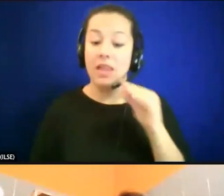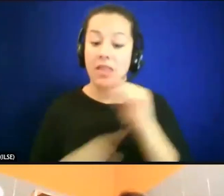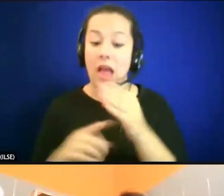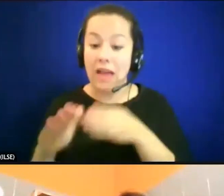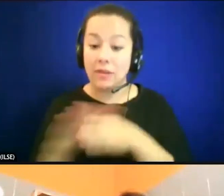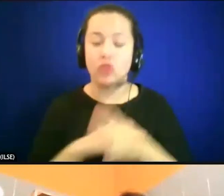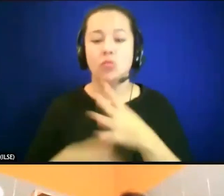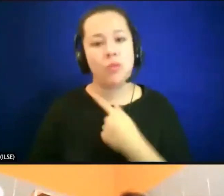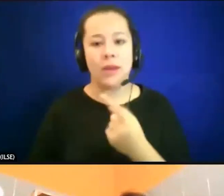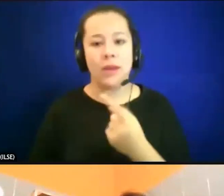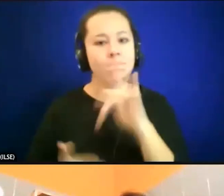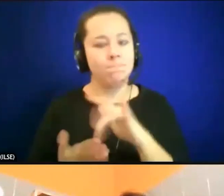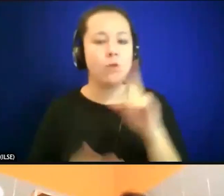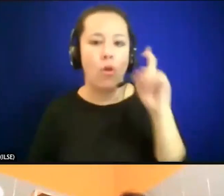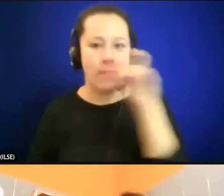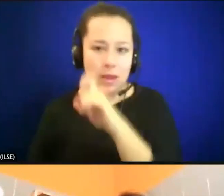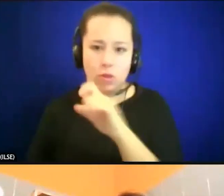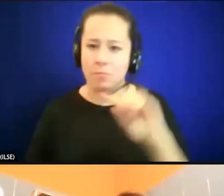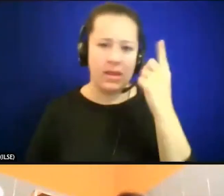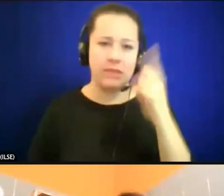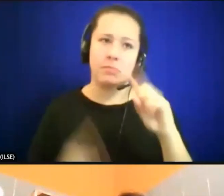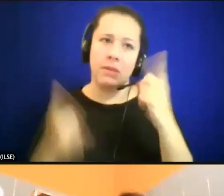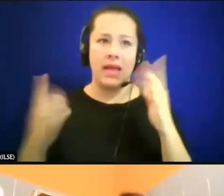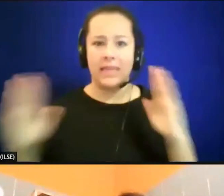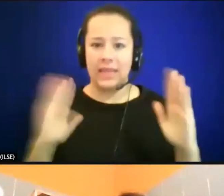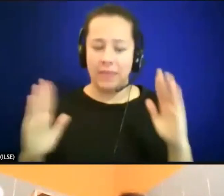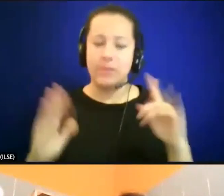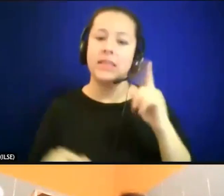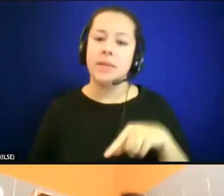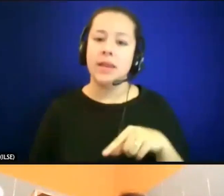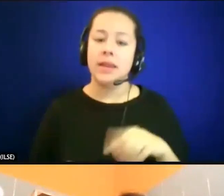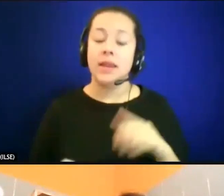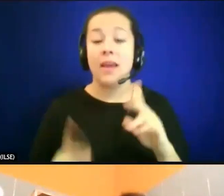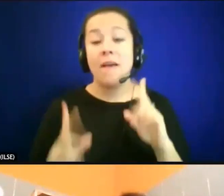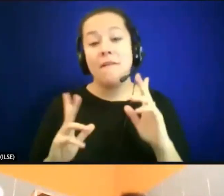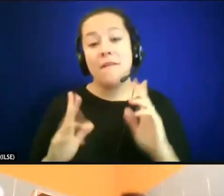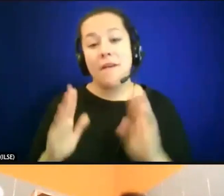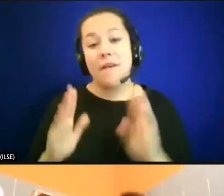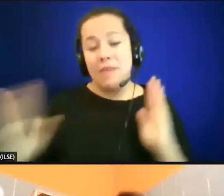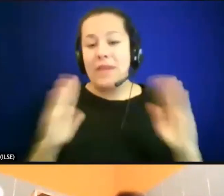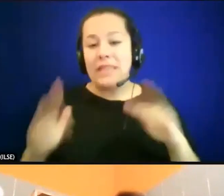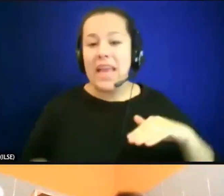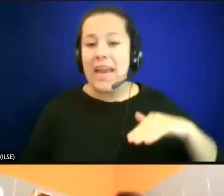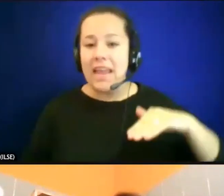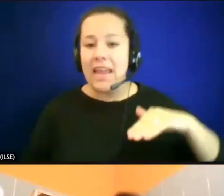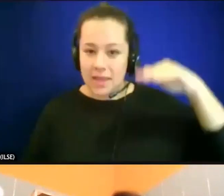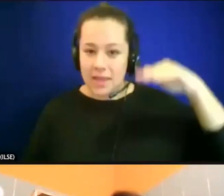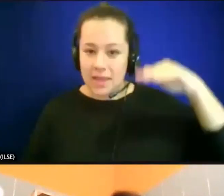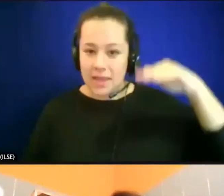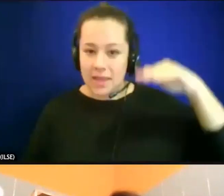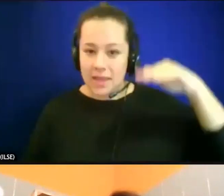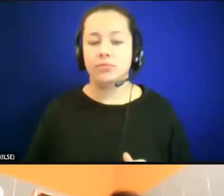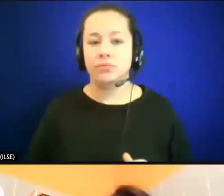todo en las primeras etapas y también en las etapas o las fases de crecimiento cuando se precisan